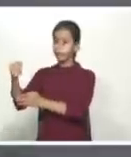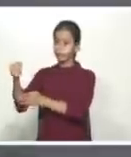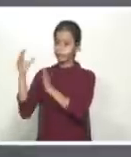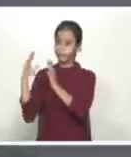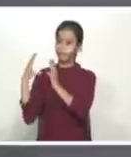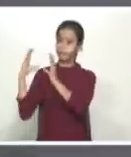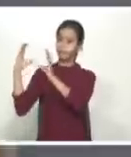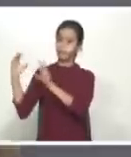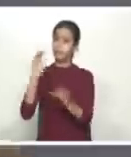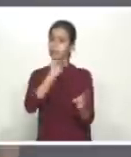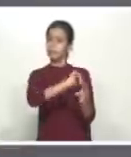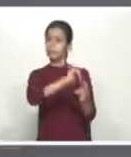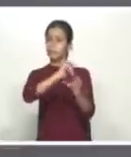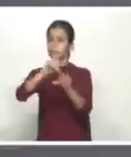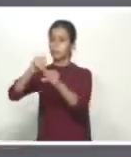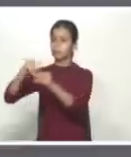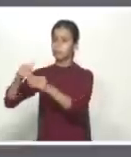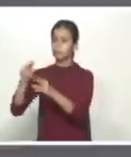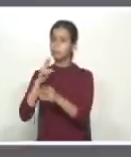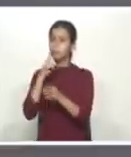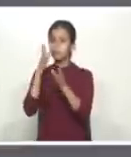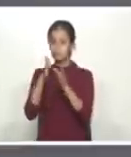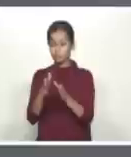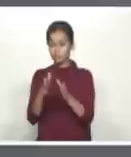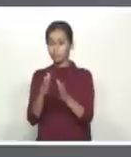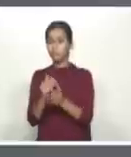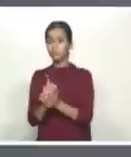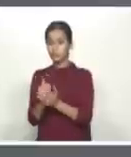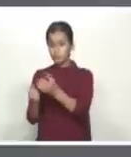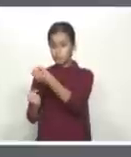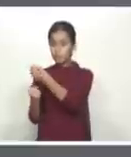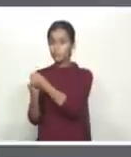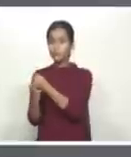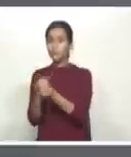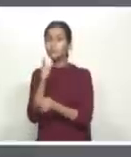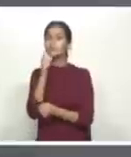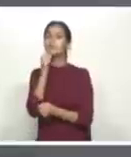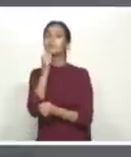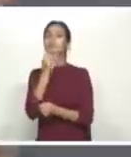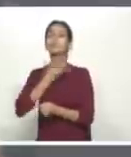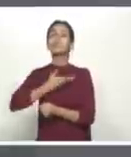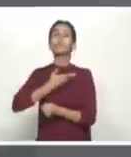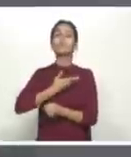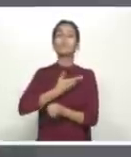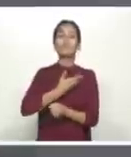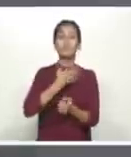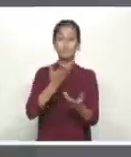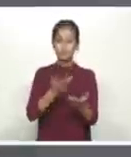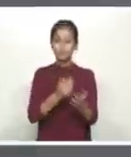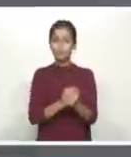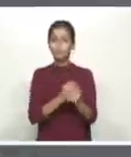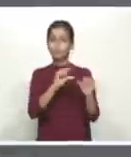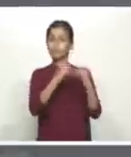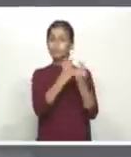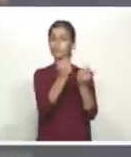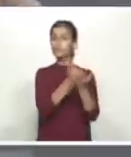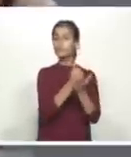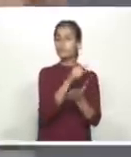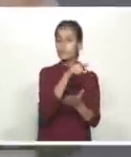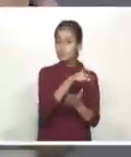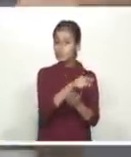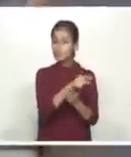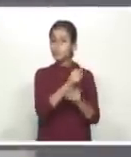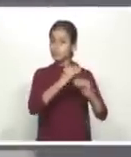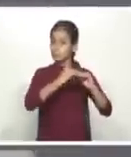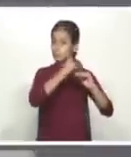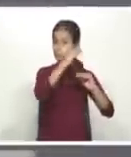la estructura de poder? El bipartidismo. ¿Quién tiene las mayorías de las alcaldías? El bipartidismo. ¿Quién tiene la mayoría